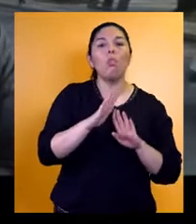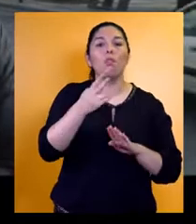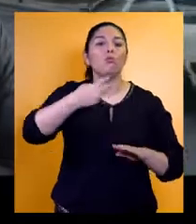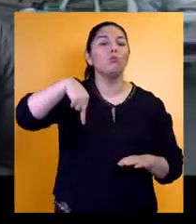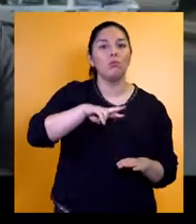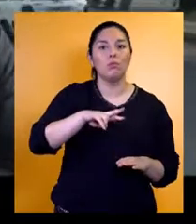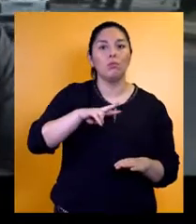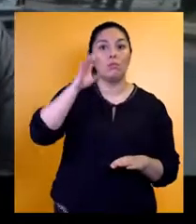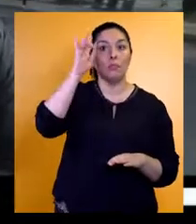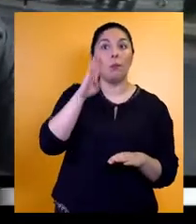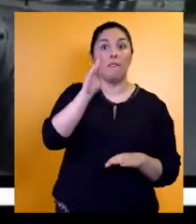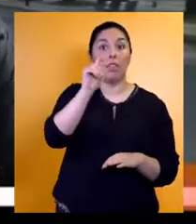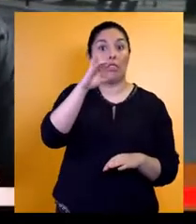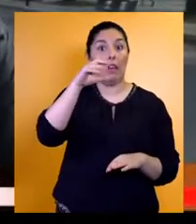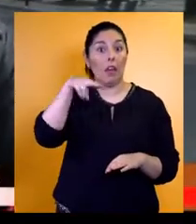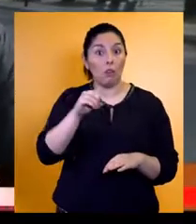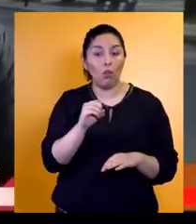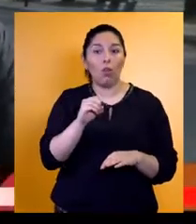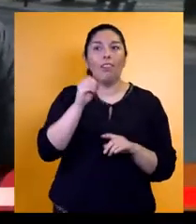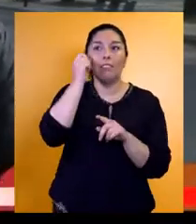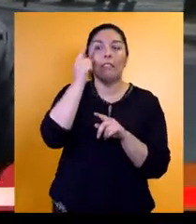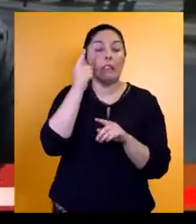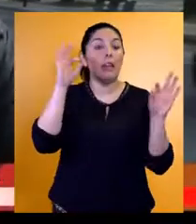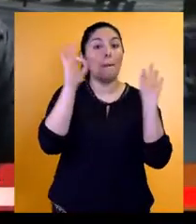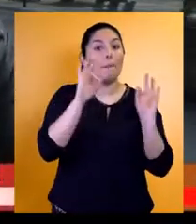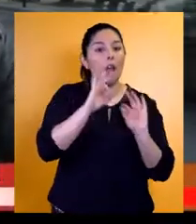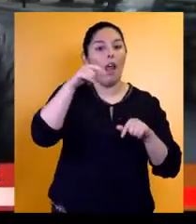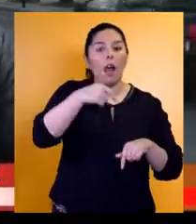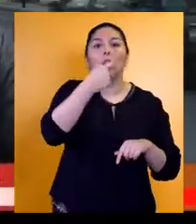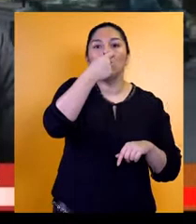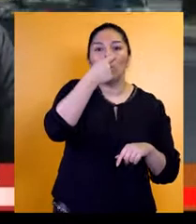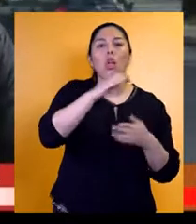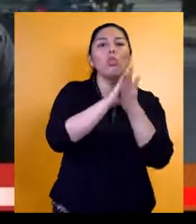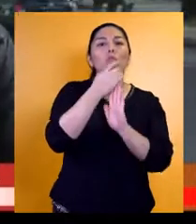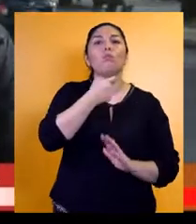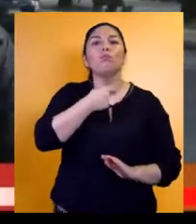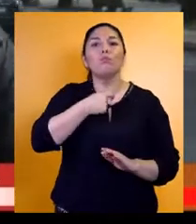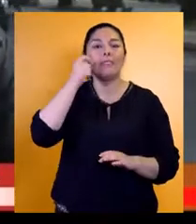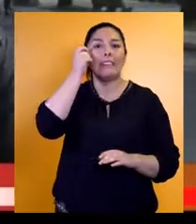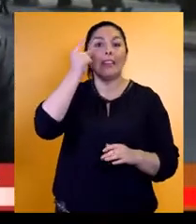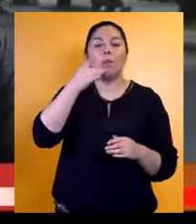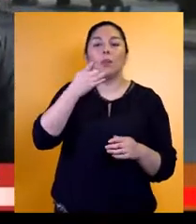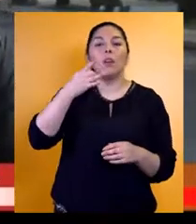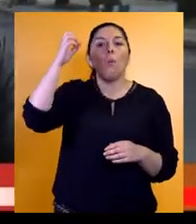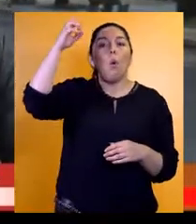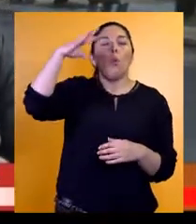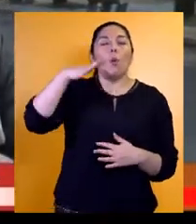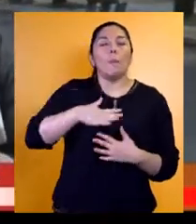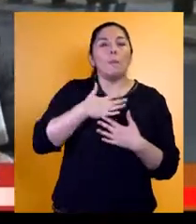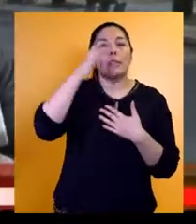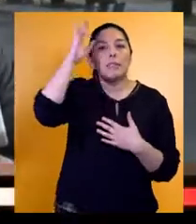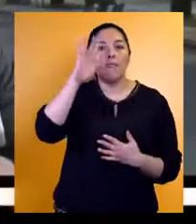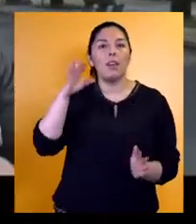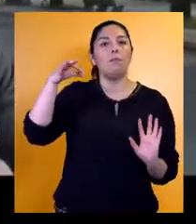plenamente tomadas también por el Vaticano, por los laicos de Osorno, se van a hacer efectivas, esperamos mañana. Esto es una esperanza, una luz de esperanza también